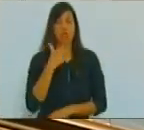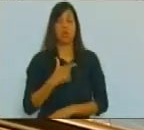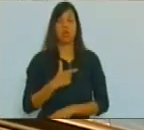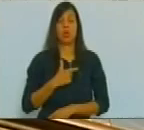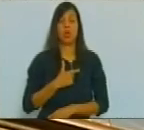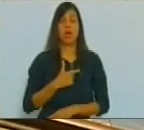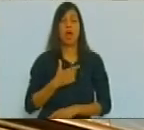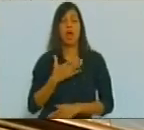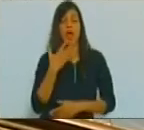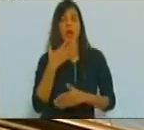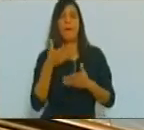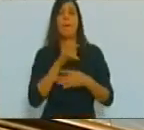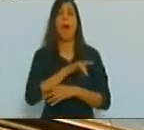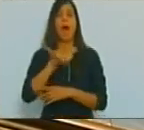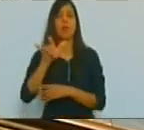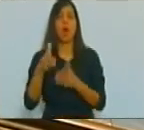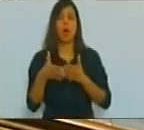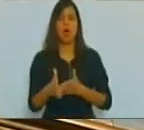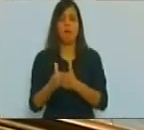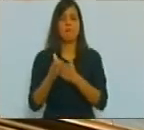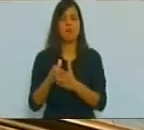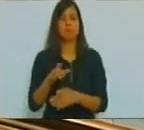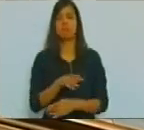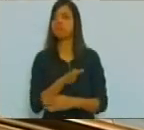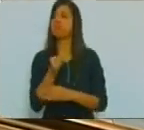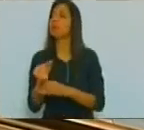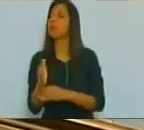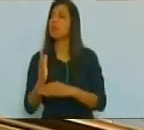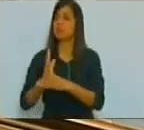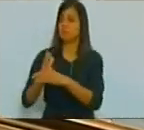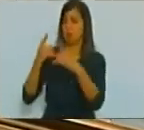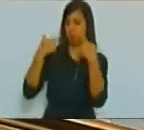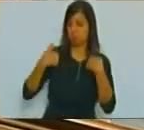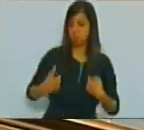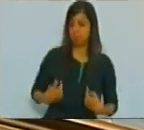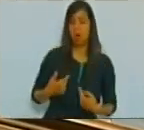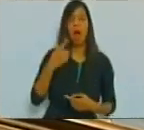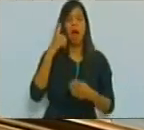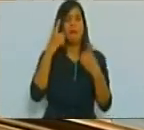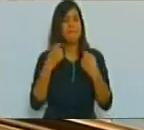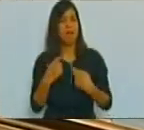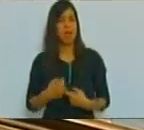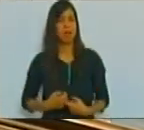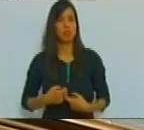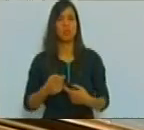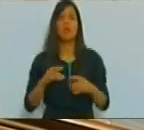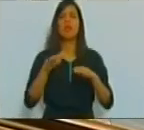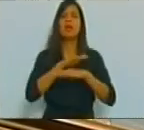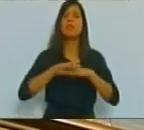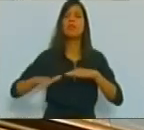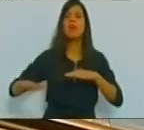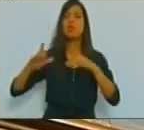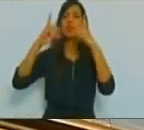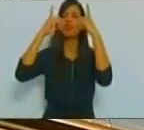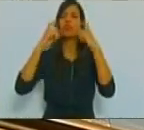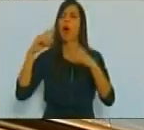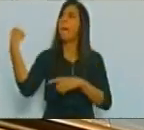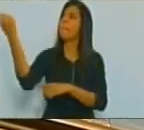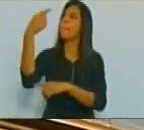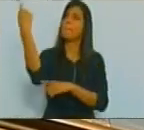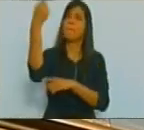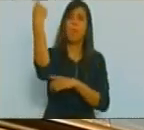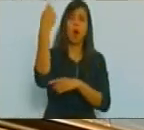aérea marítima y terrestre no puede pasar además que por la frontera terrestre tiene los que cazan las patrullas los